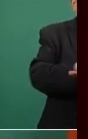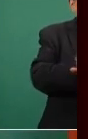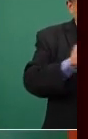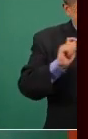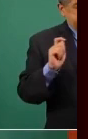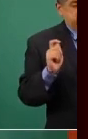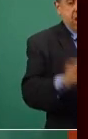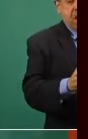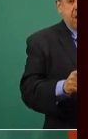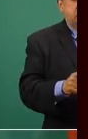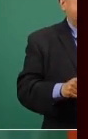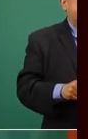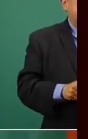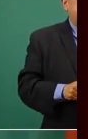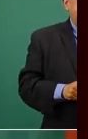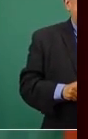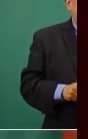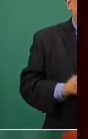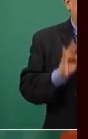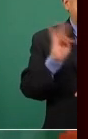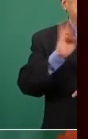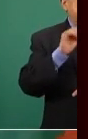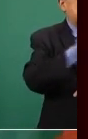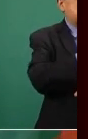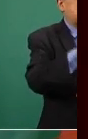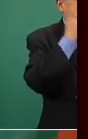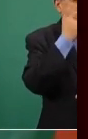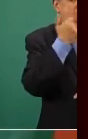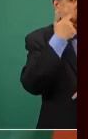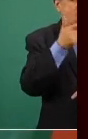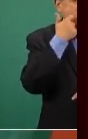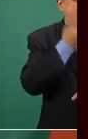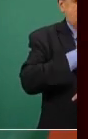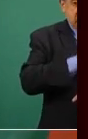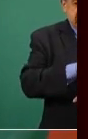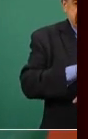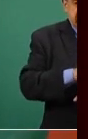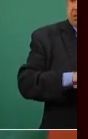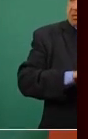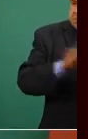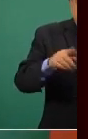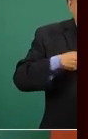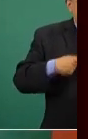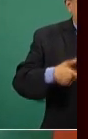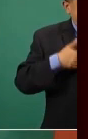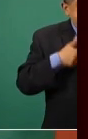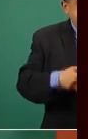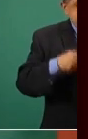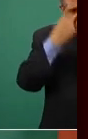y por eso aunque no les guste vamos a seguir revisando